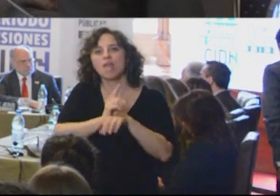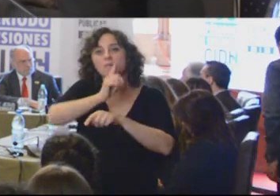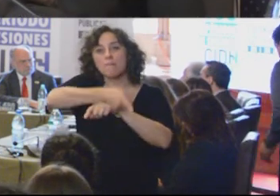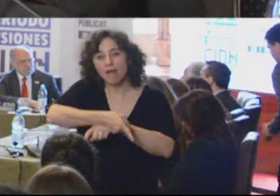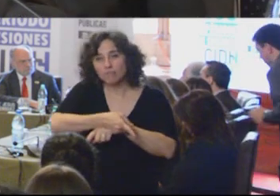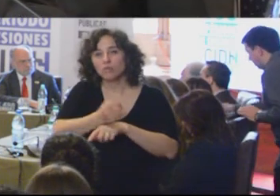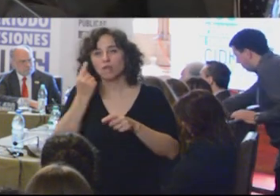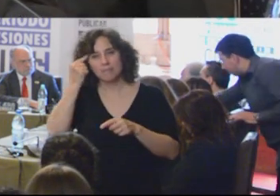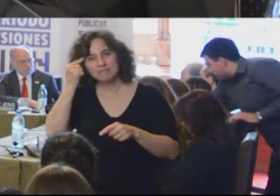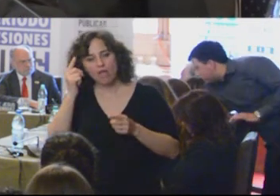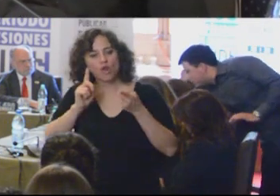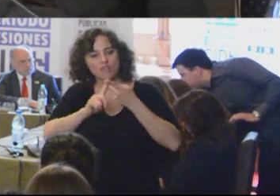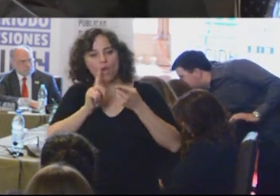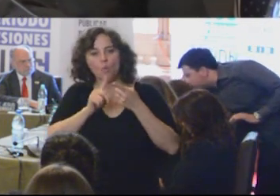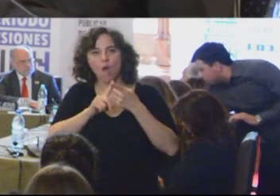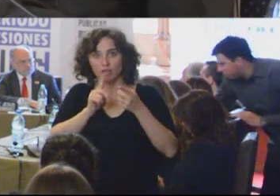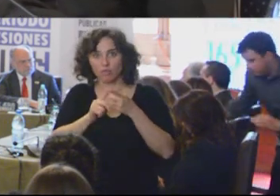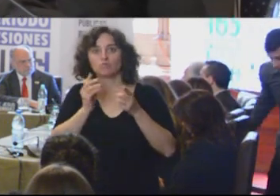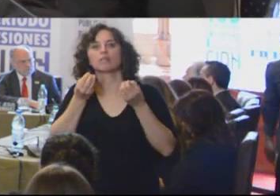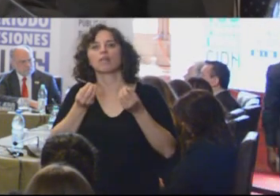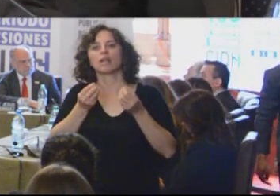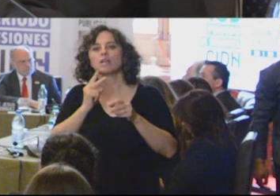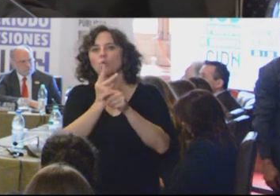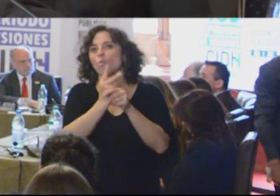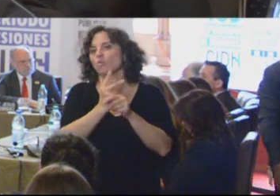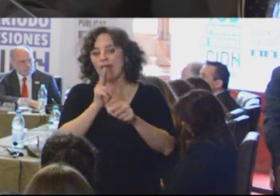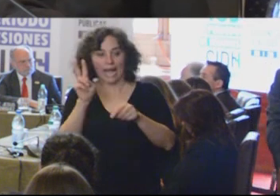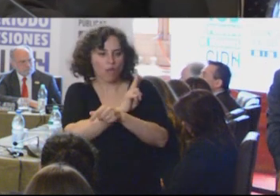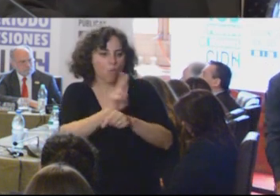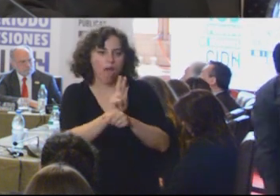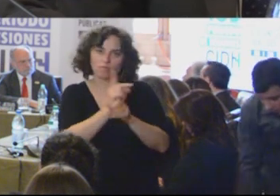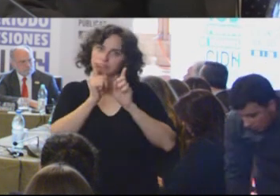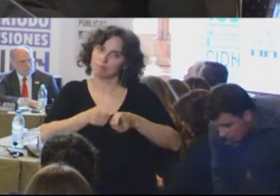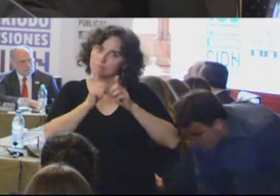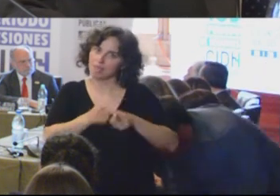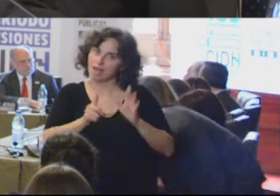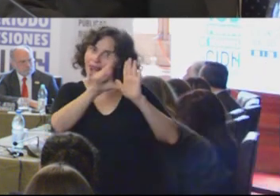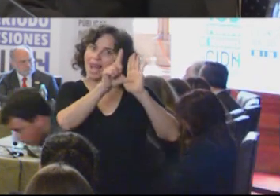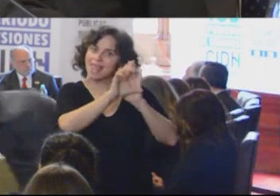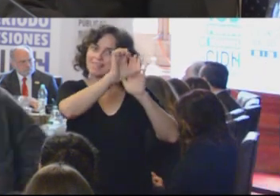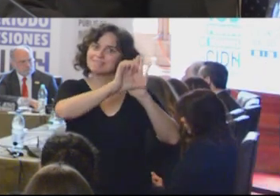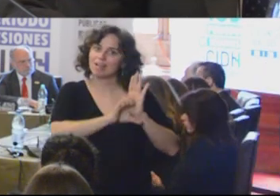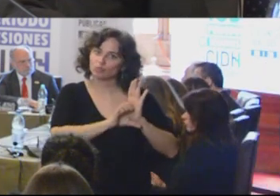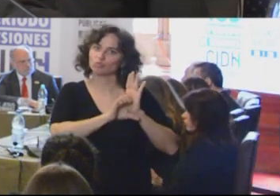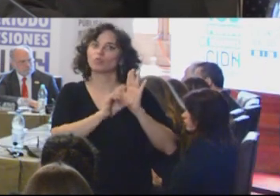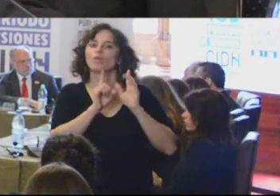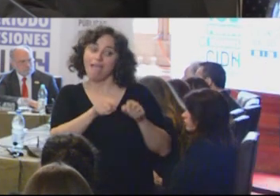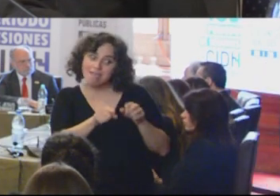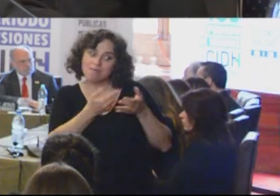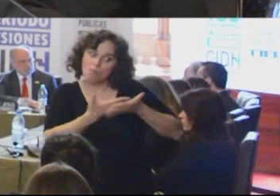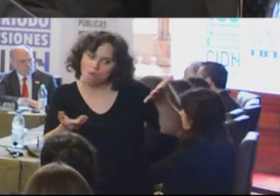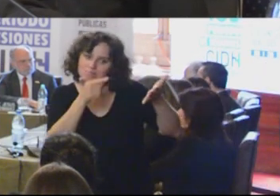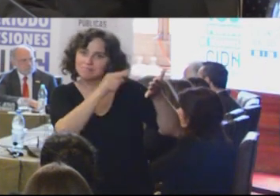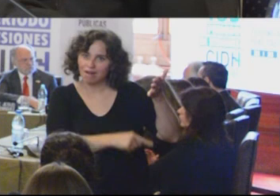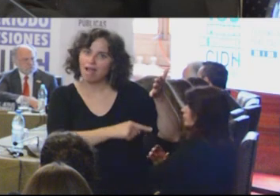previsto en los acuerdos de la habana segundo está igualmente regulado en la ley estatutaria y allí se reflejan